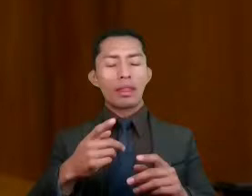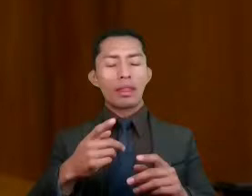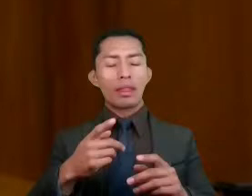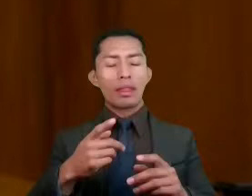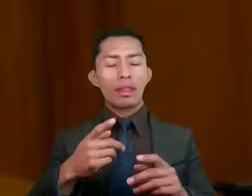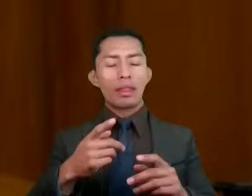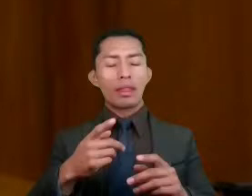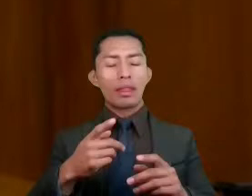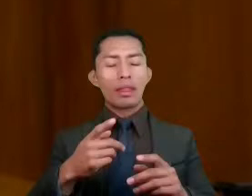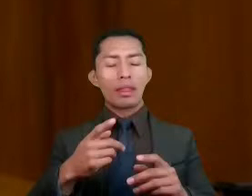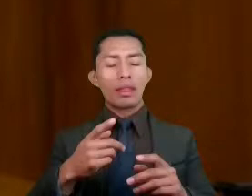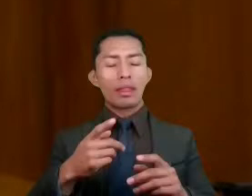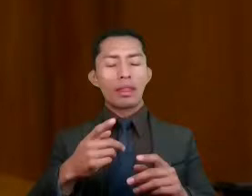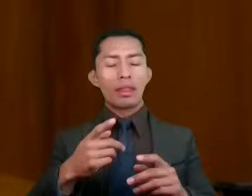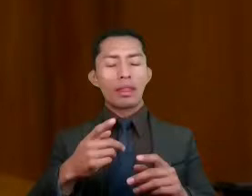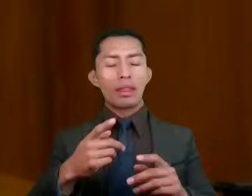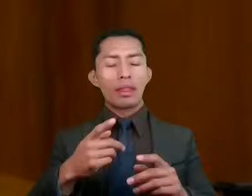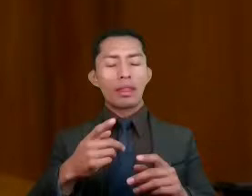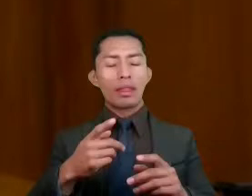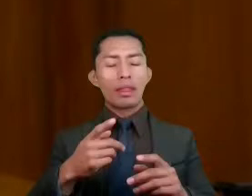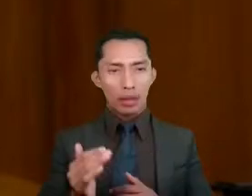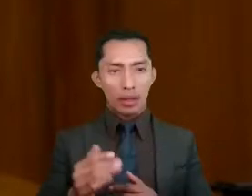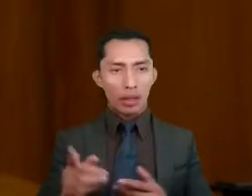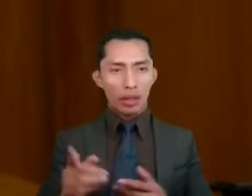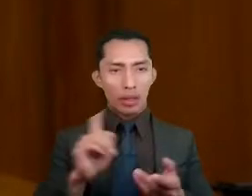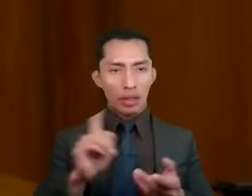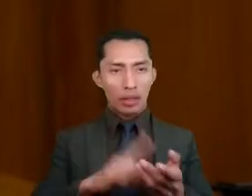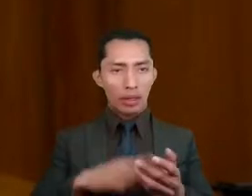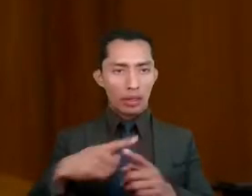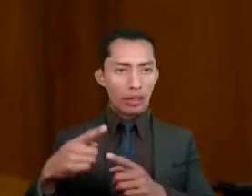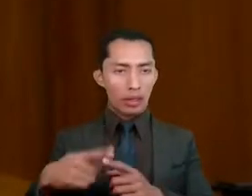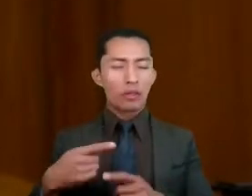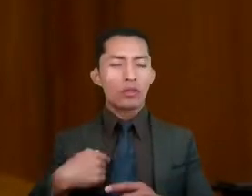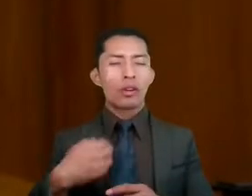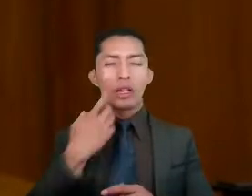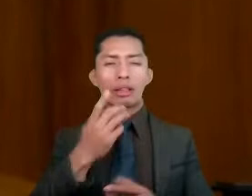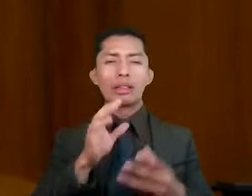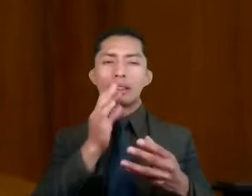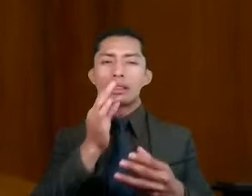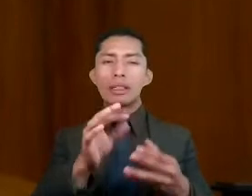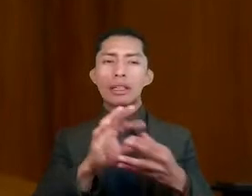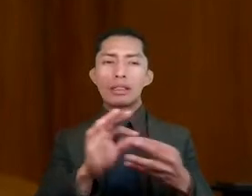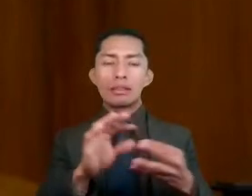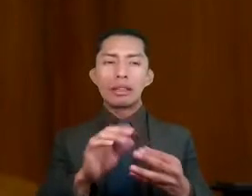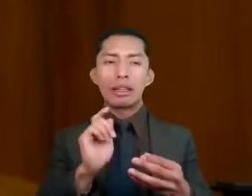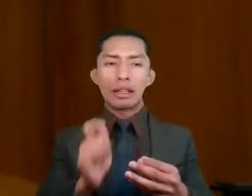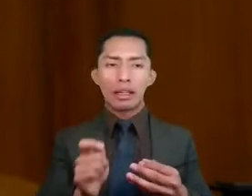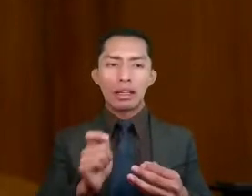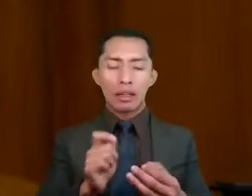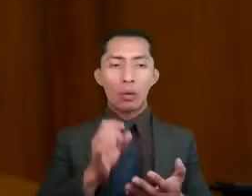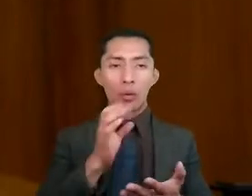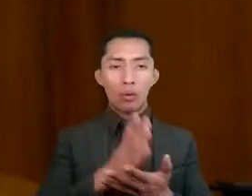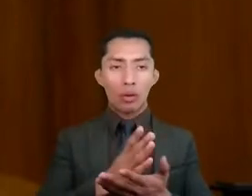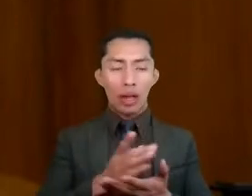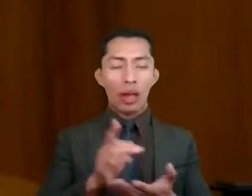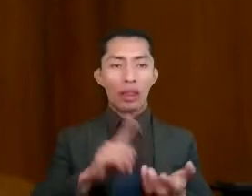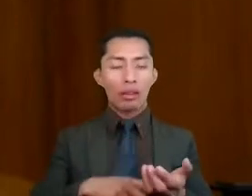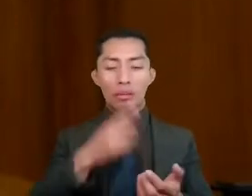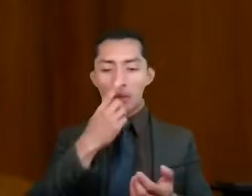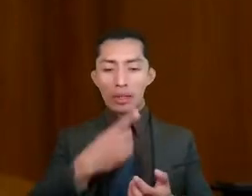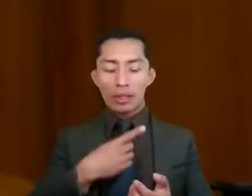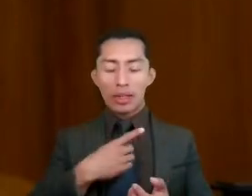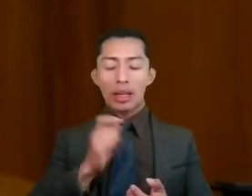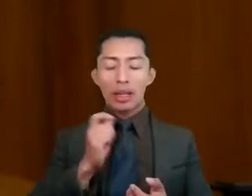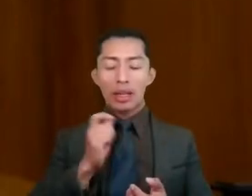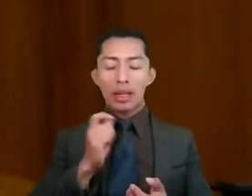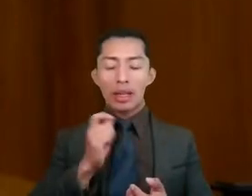y más del 52% en el secuestro. Aquí quiero hacer un paréntesis. No solamente nos indicaban en la mesa de